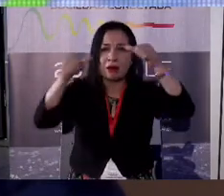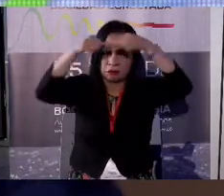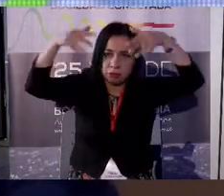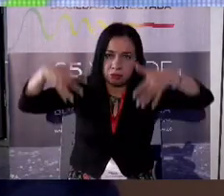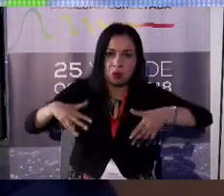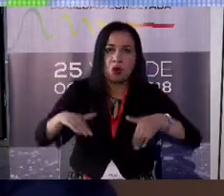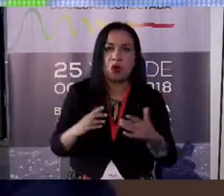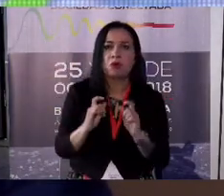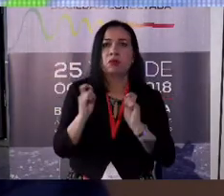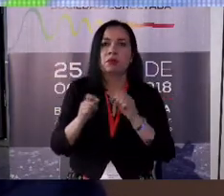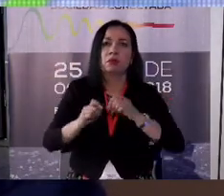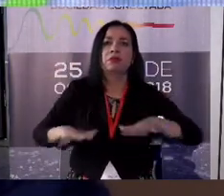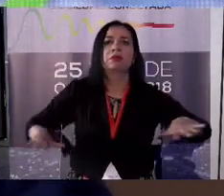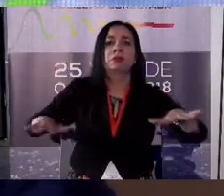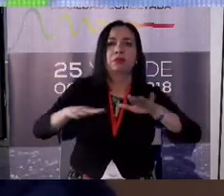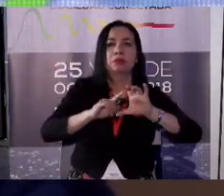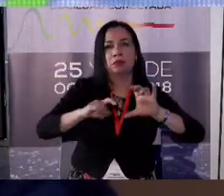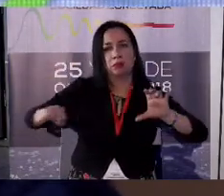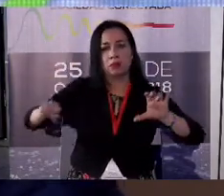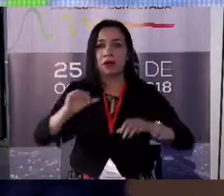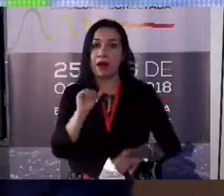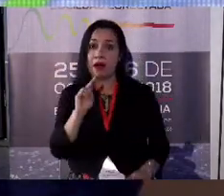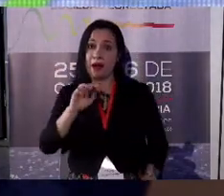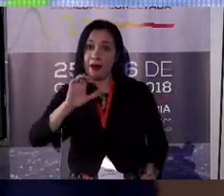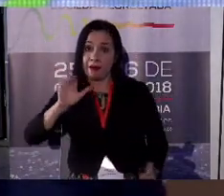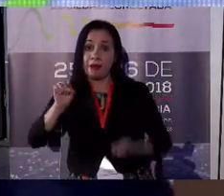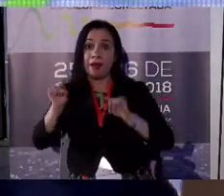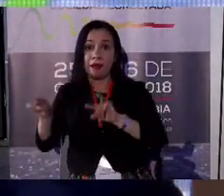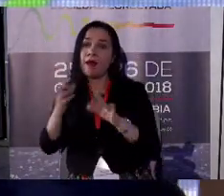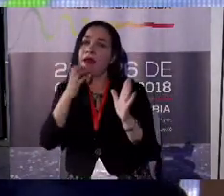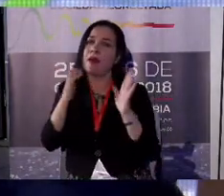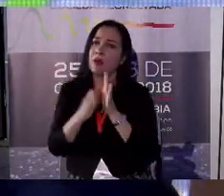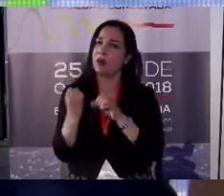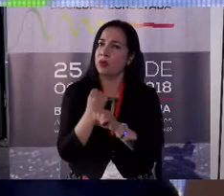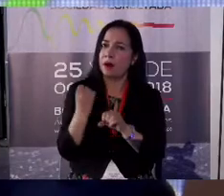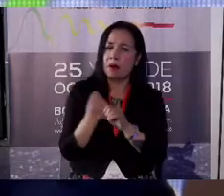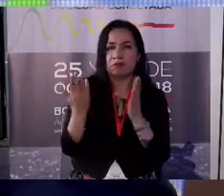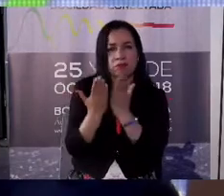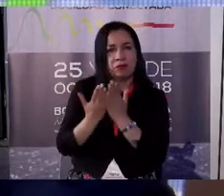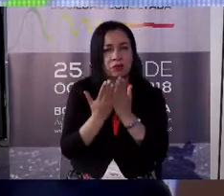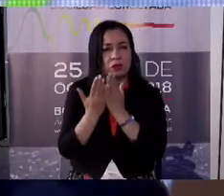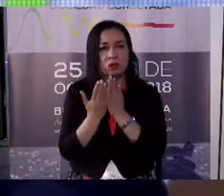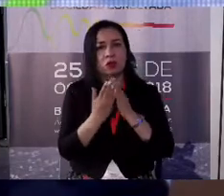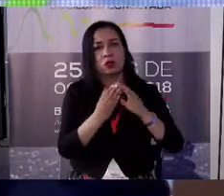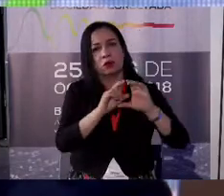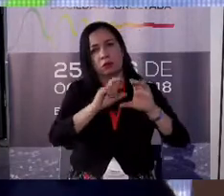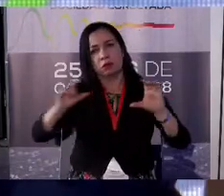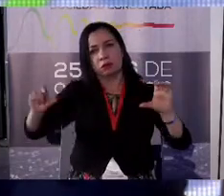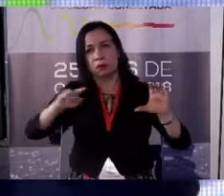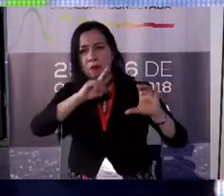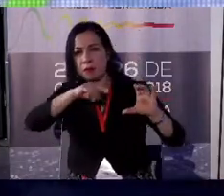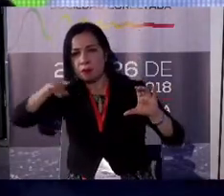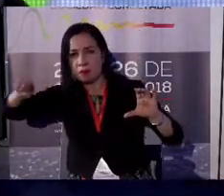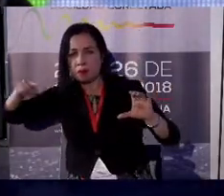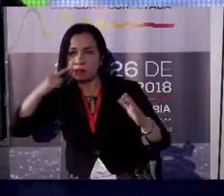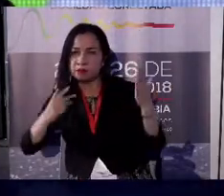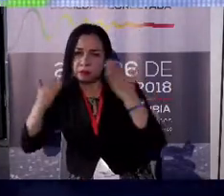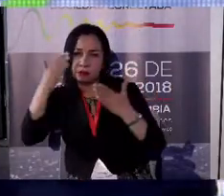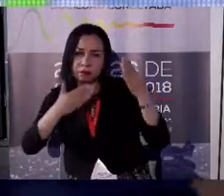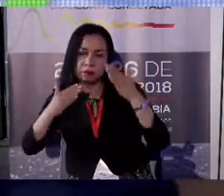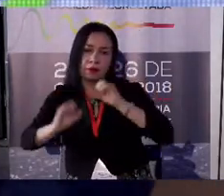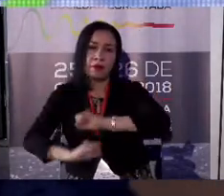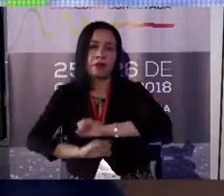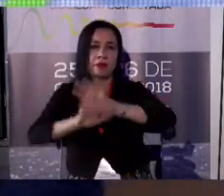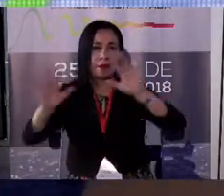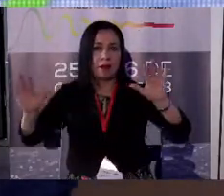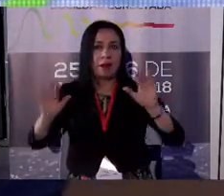Aquí la ANE es un ejemplo de trabajo y de estudio de las bandas y tener una clara visibilidad, pero en la parte técnica está, lo que